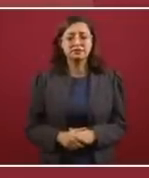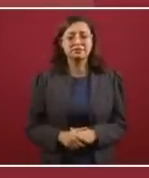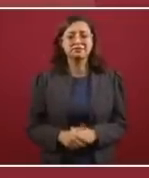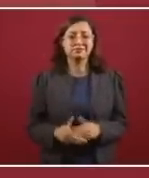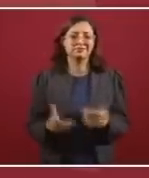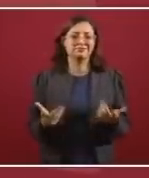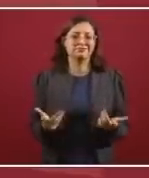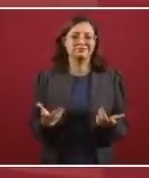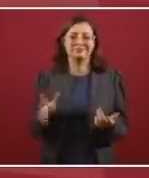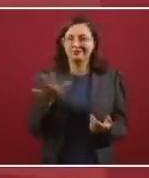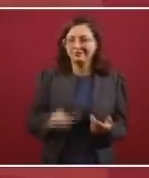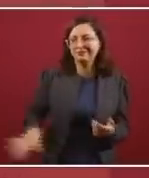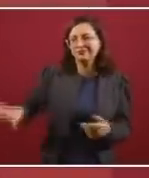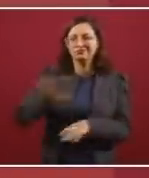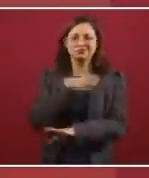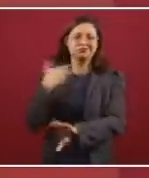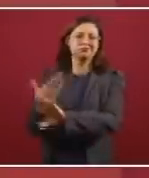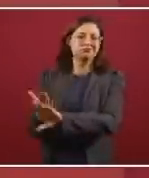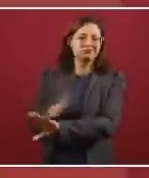afectar más a la gente